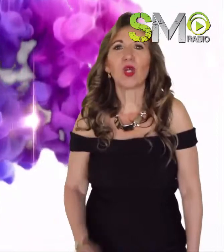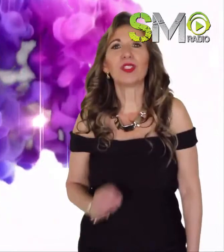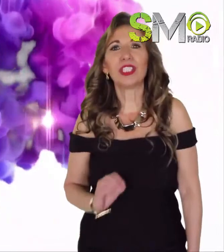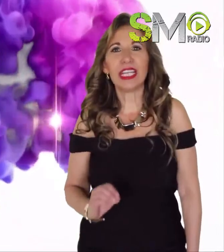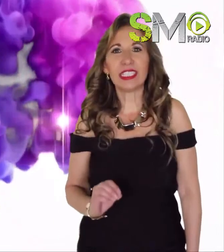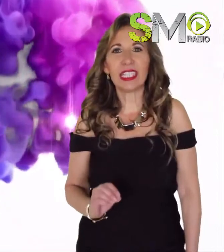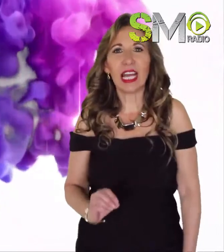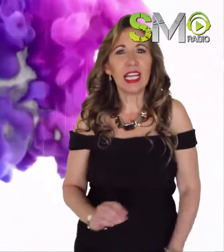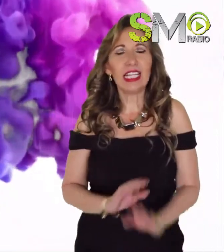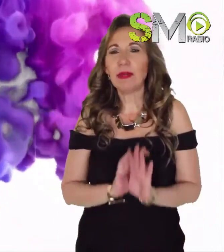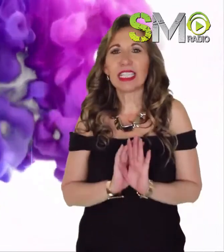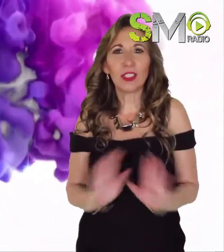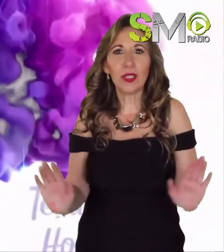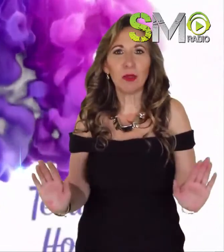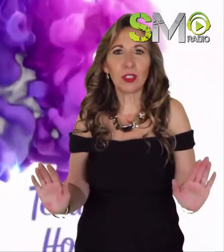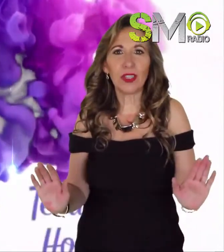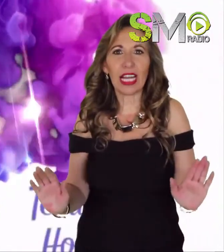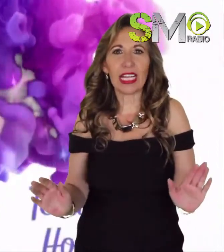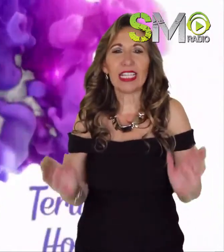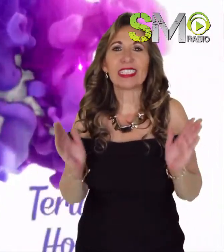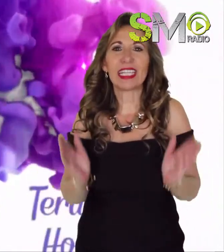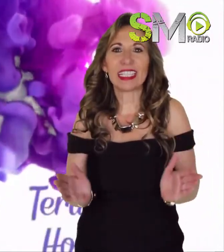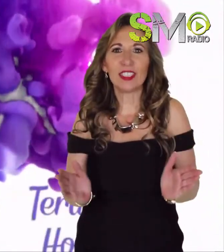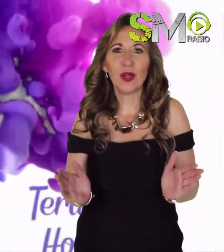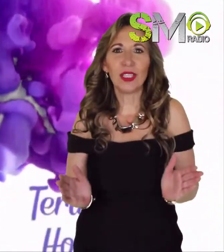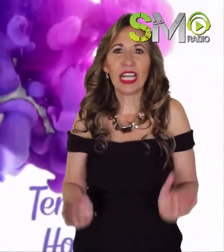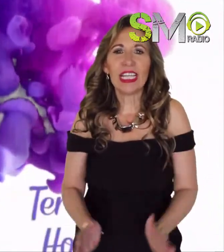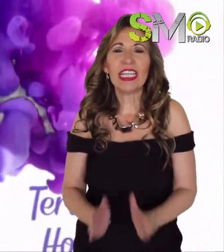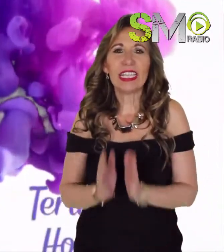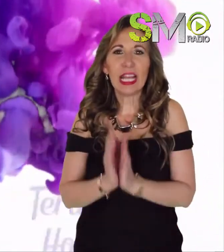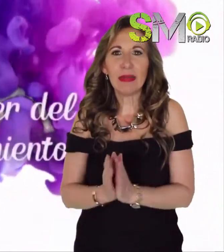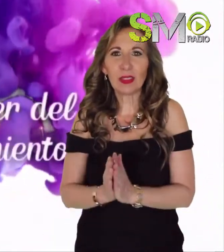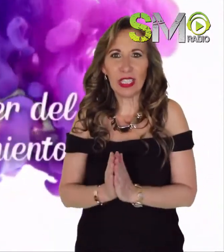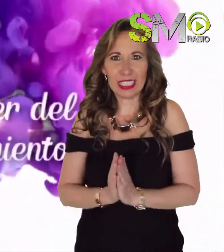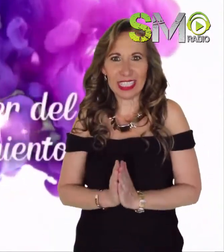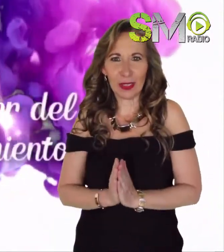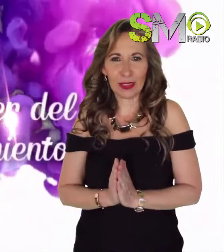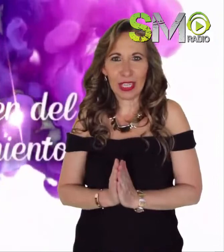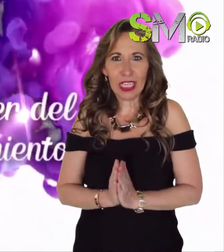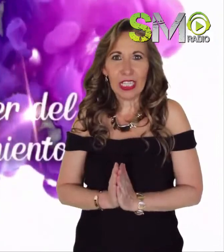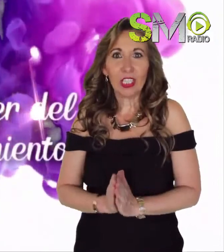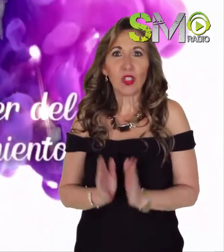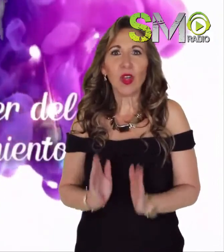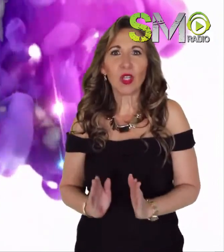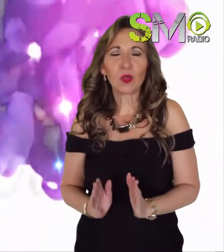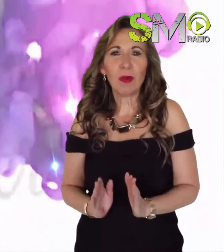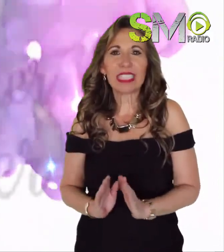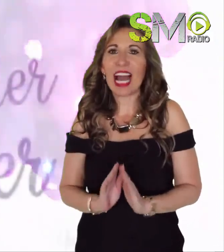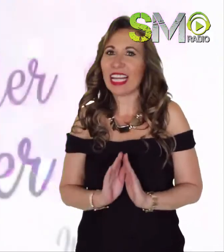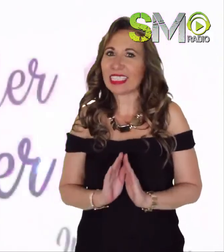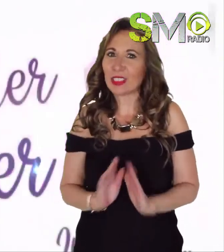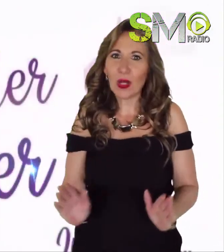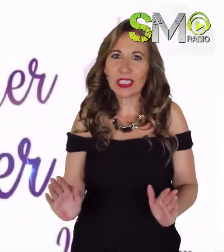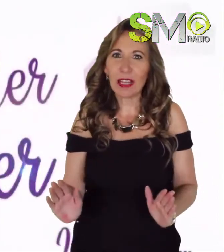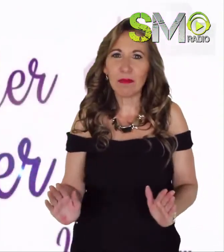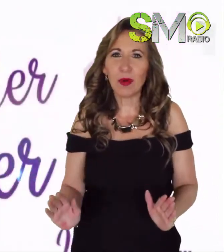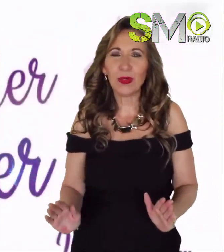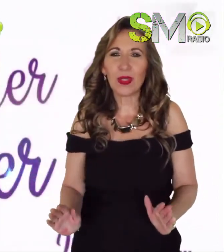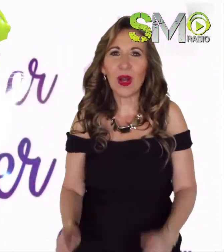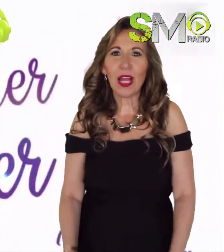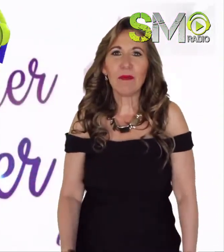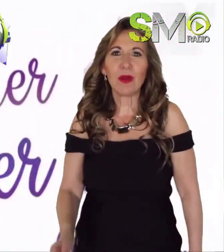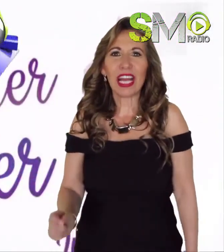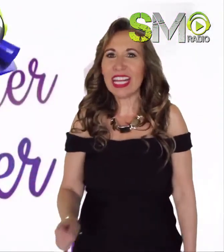autoconocimiento, conciencia, liberación emocional, sanación y temas holísticos. Todos los jueves a las 12